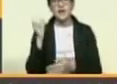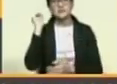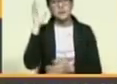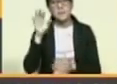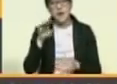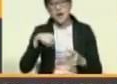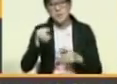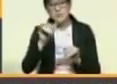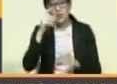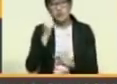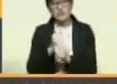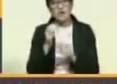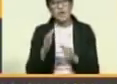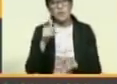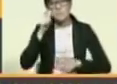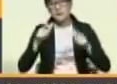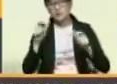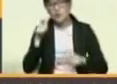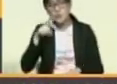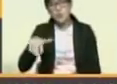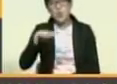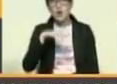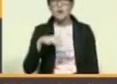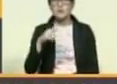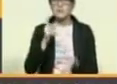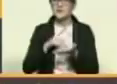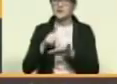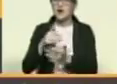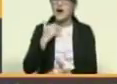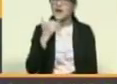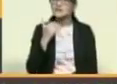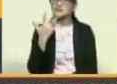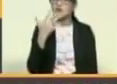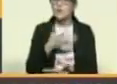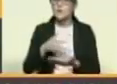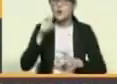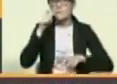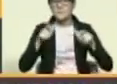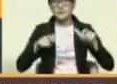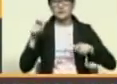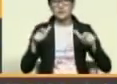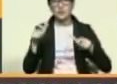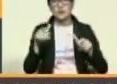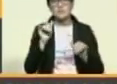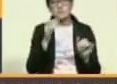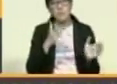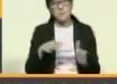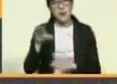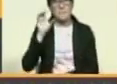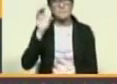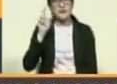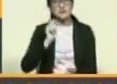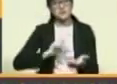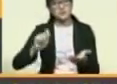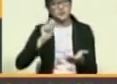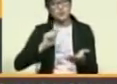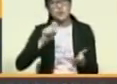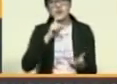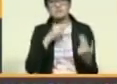donde participaron casi 5 millones de venezolanos. Este plan de la patria lo escribió el